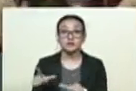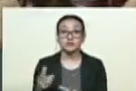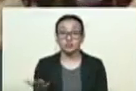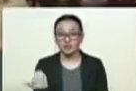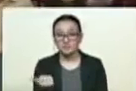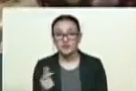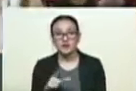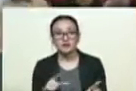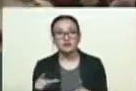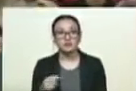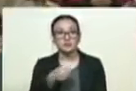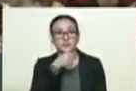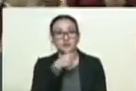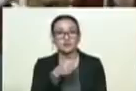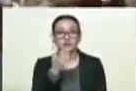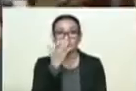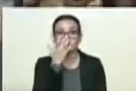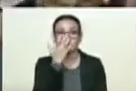favor, dámelo.